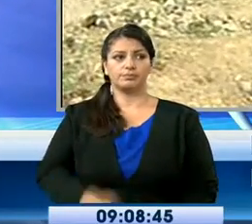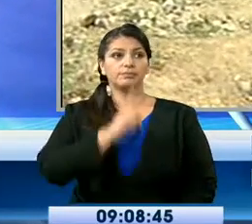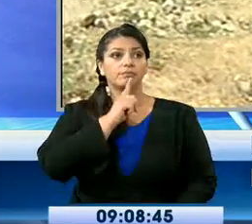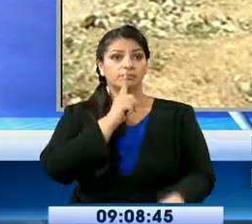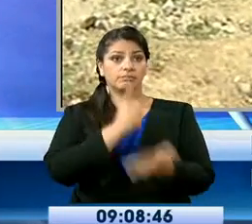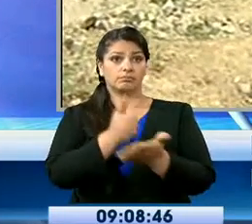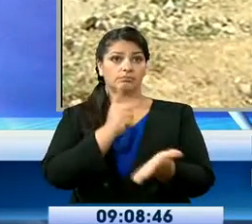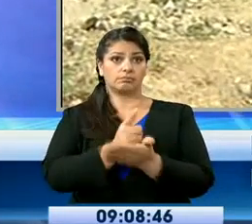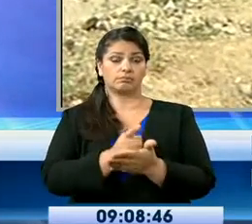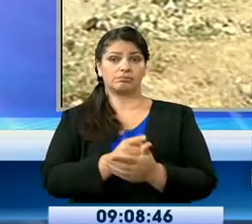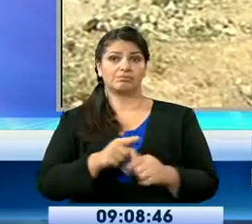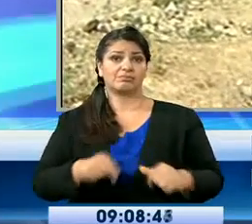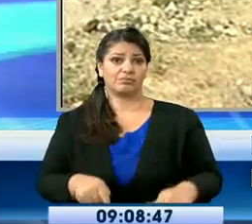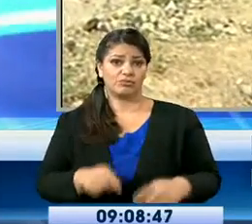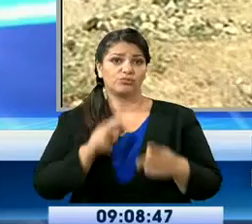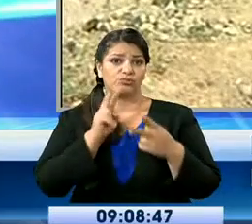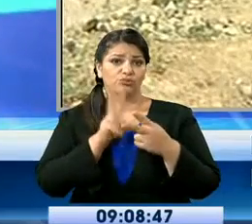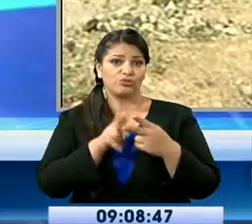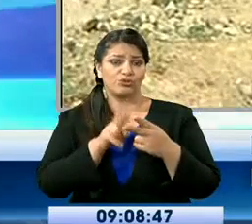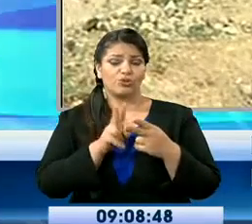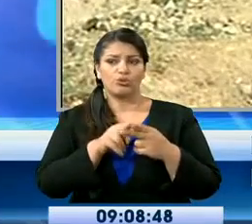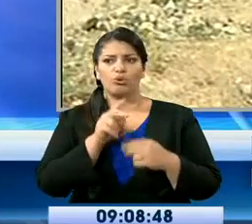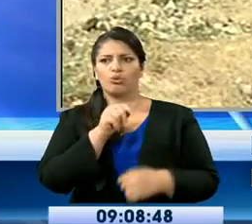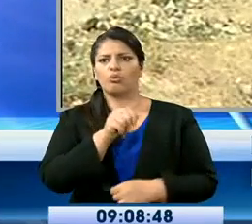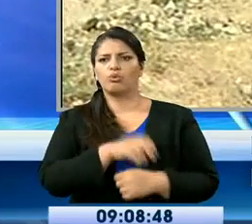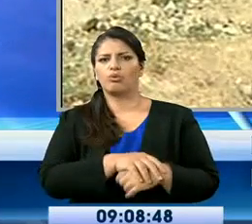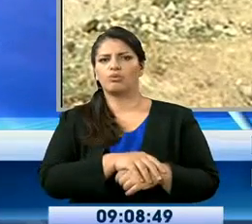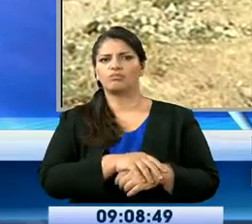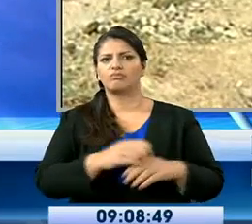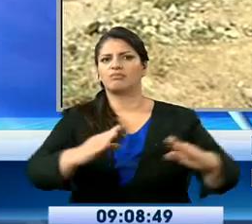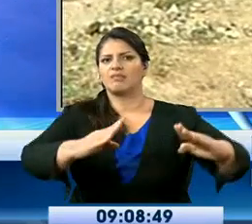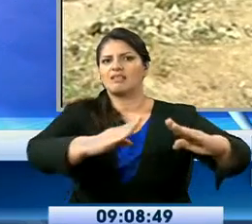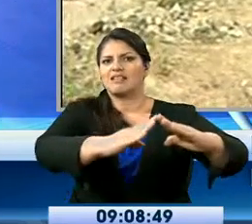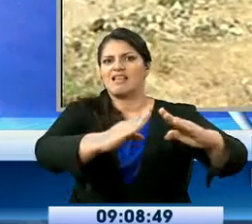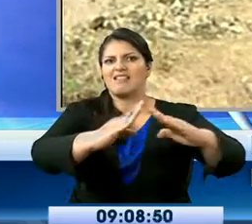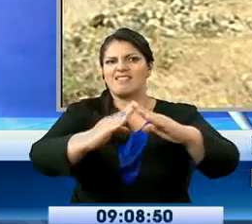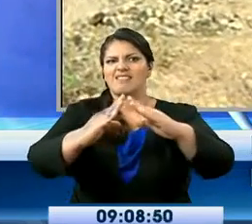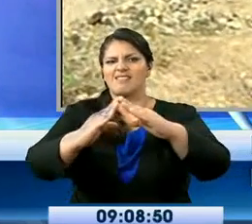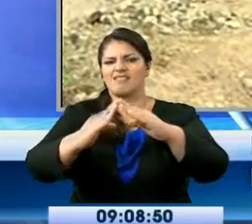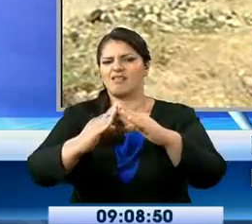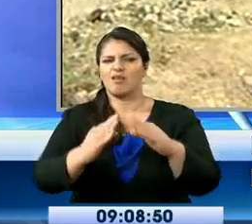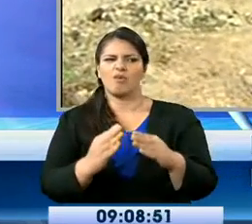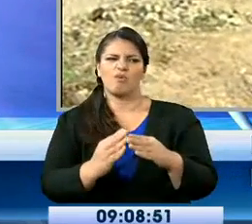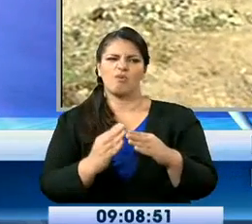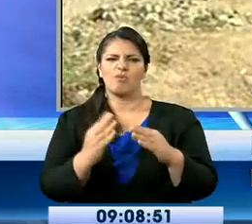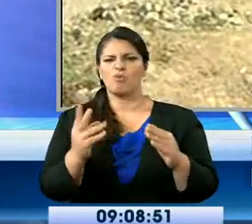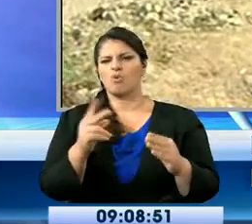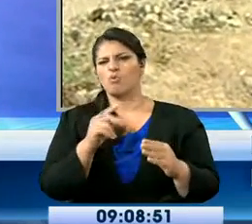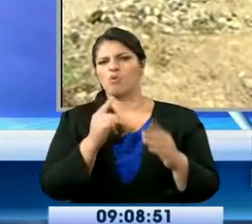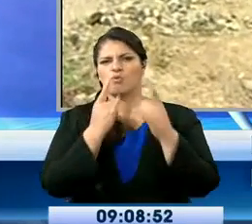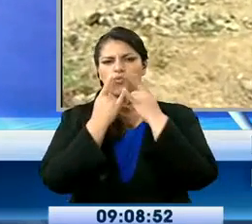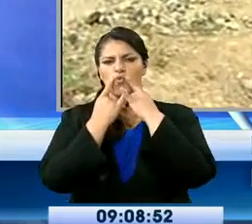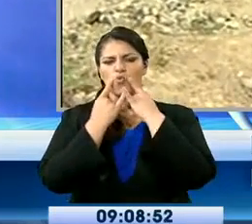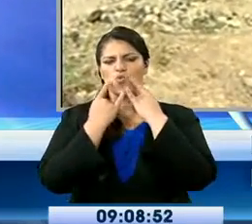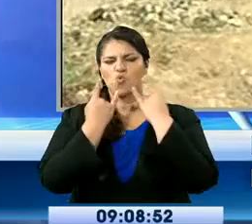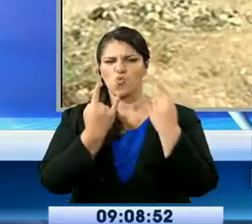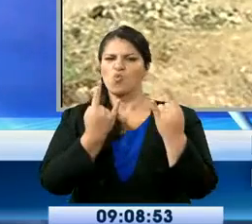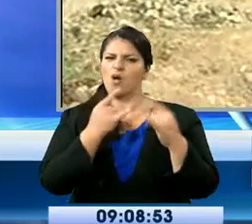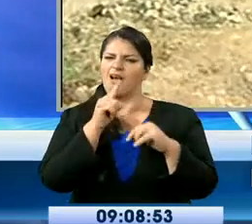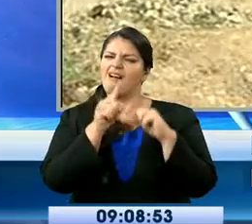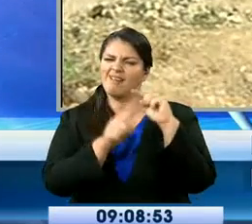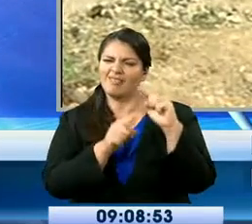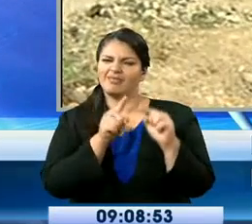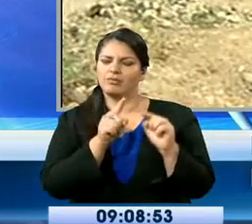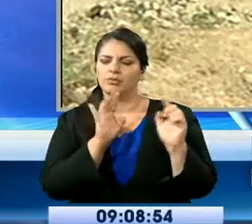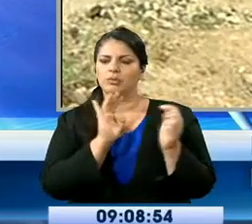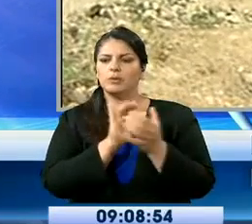zonas residenciales, pagan... No pagan eso. En ciertos casos lo mismo. Y mira la diferencia, ¿no?